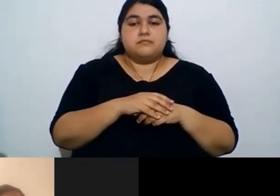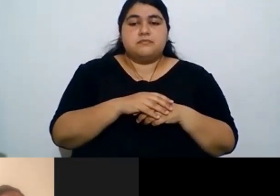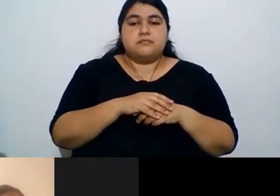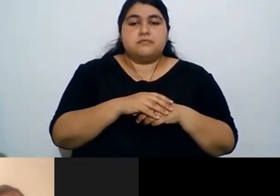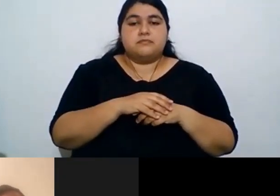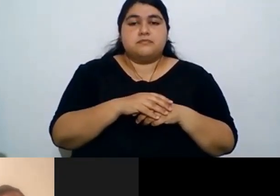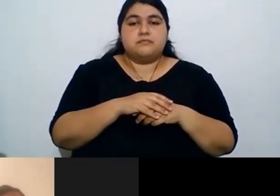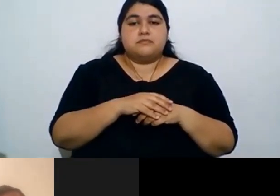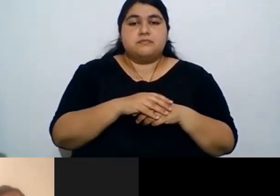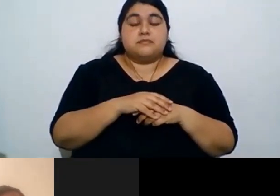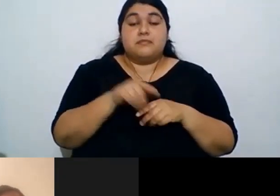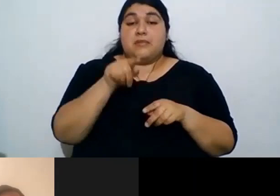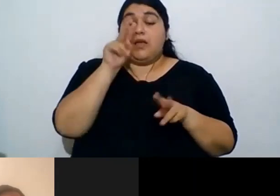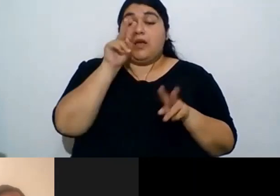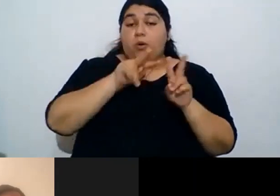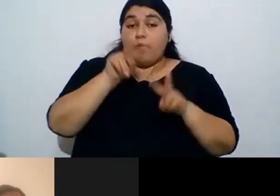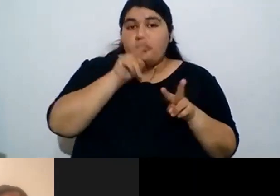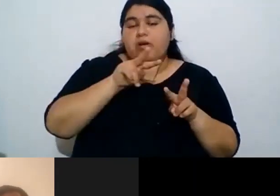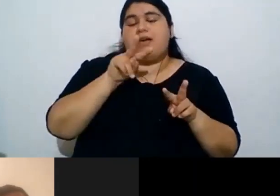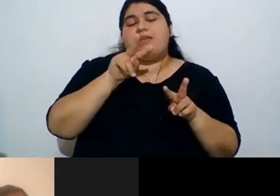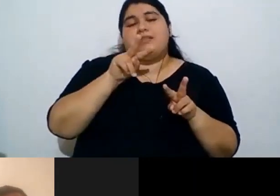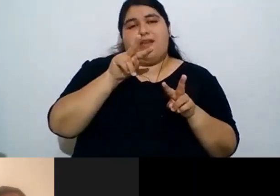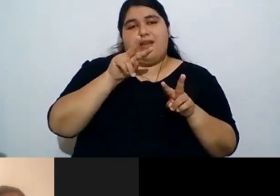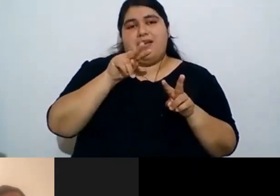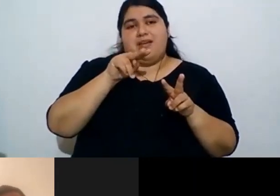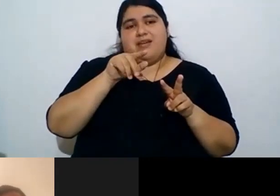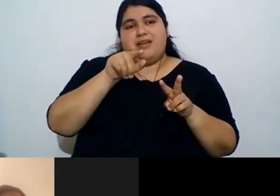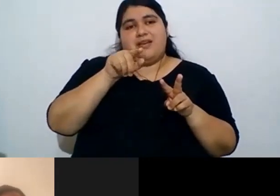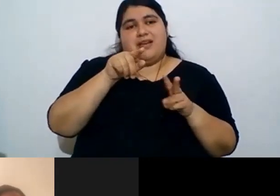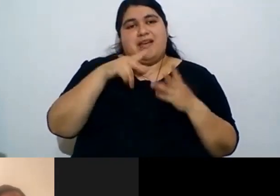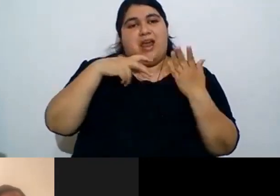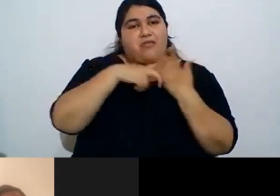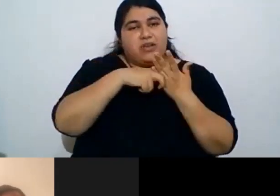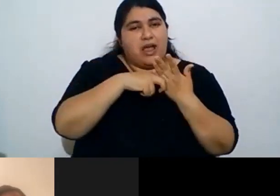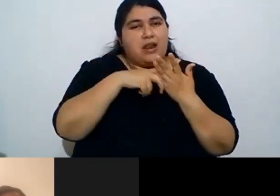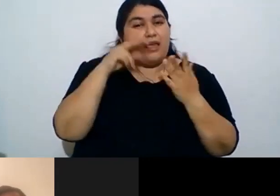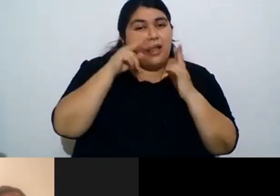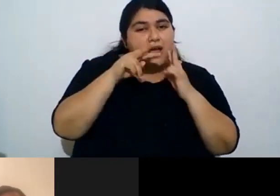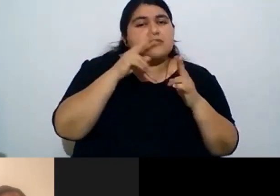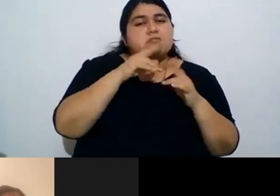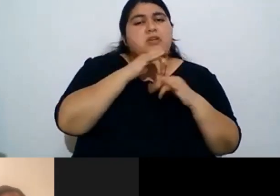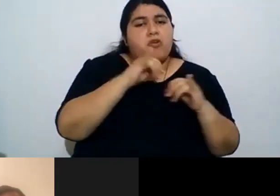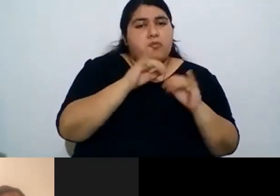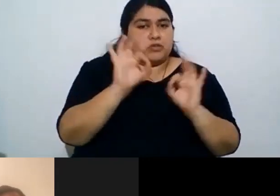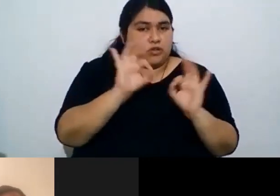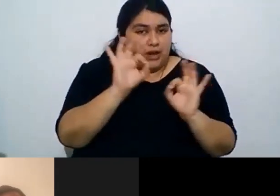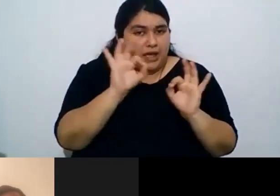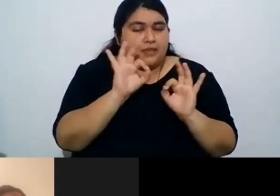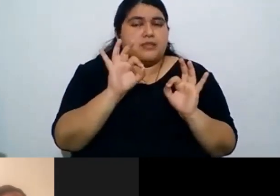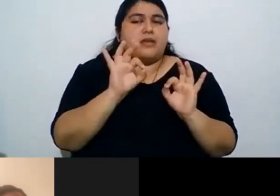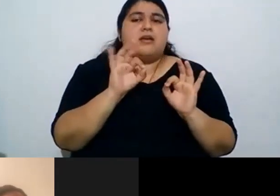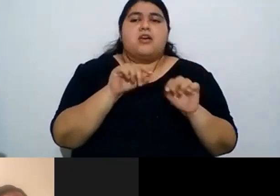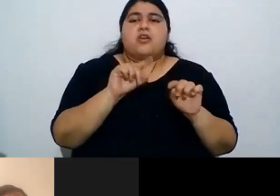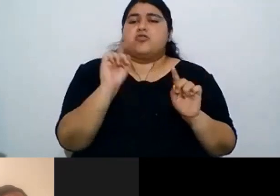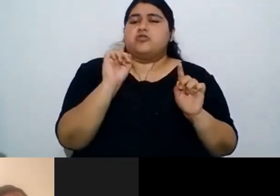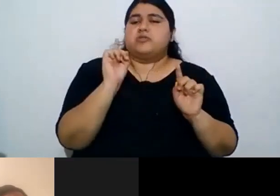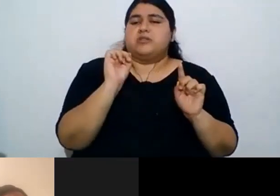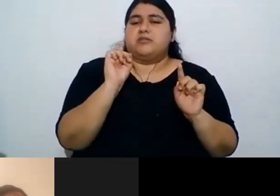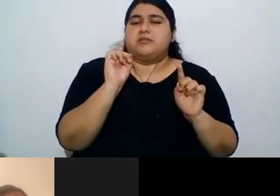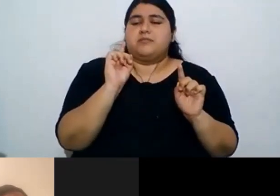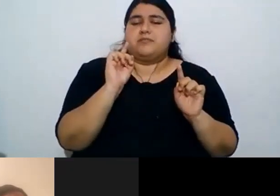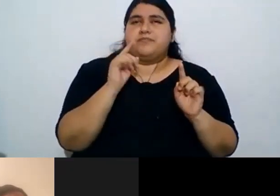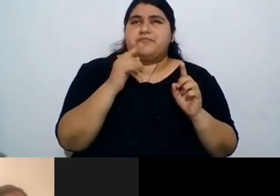En la búsqueda y en la identificación de eso, la fiscalía todavía no ha dado reportes, no se hace una